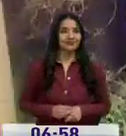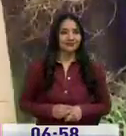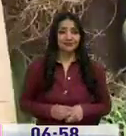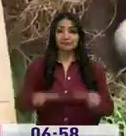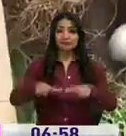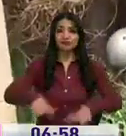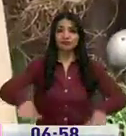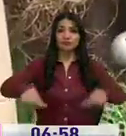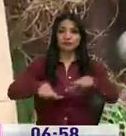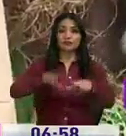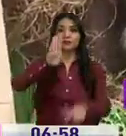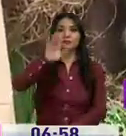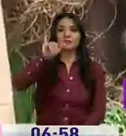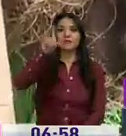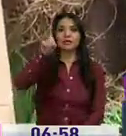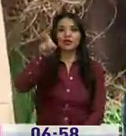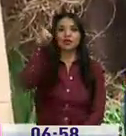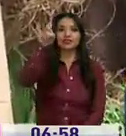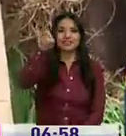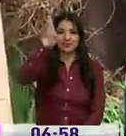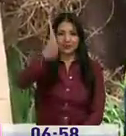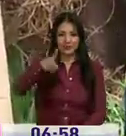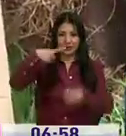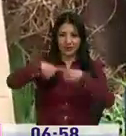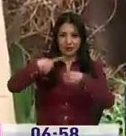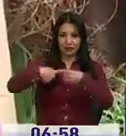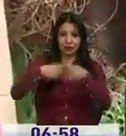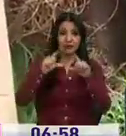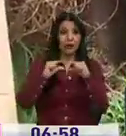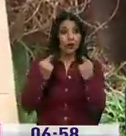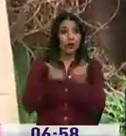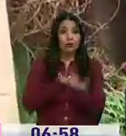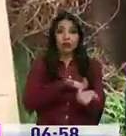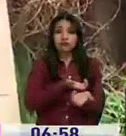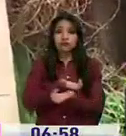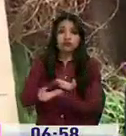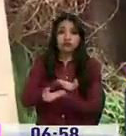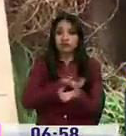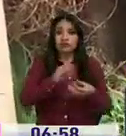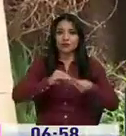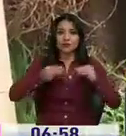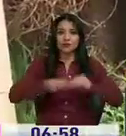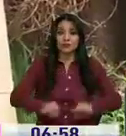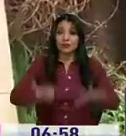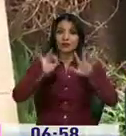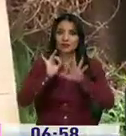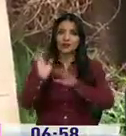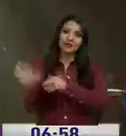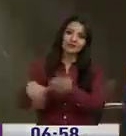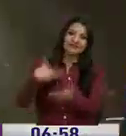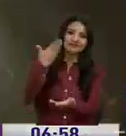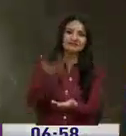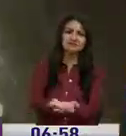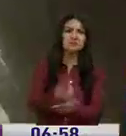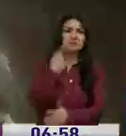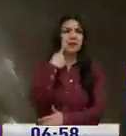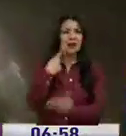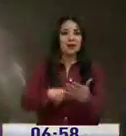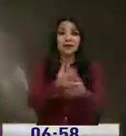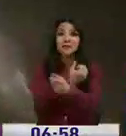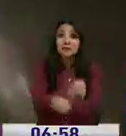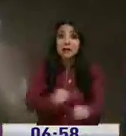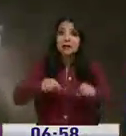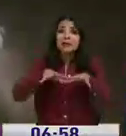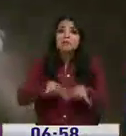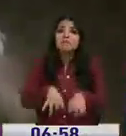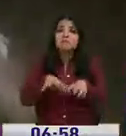sector de la Biloxi, al sur de Quito, llegó el personal de la estación número 7 del Cuerpo de Bomberos para rescatar a un